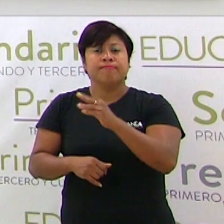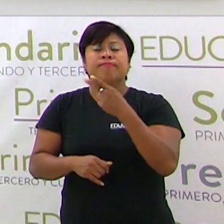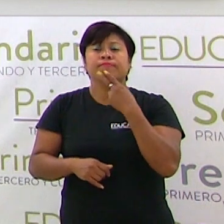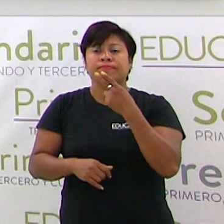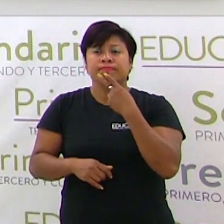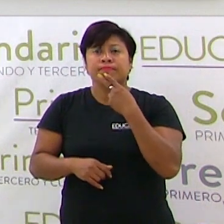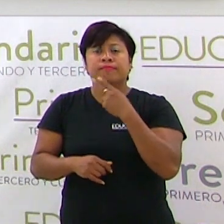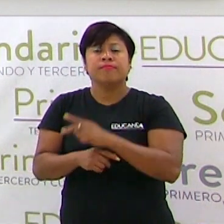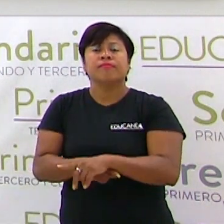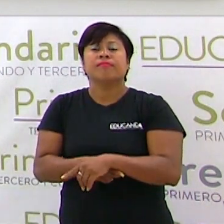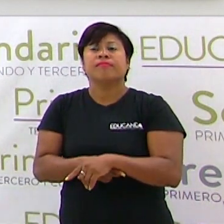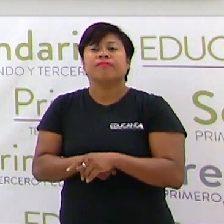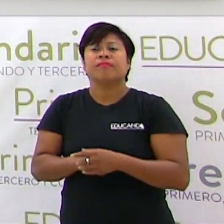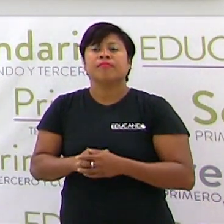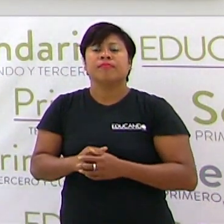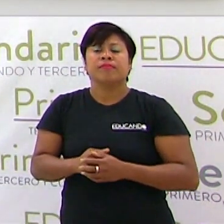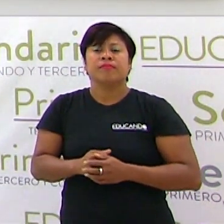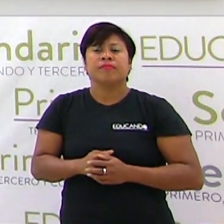los signos,